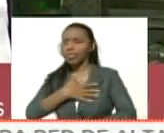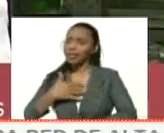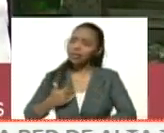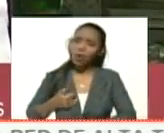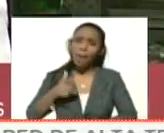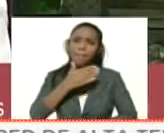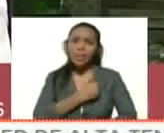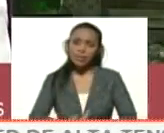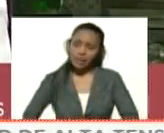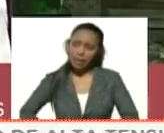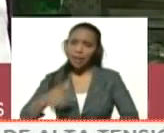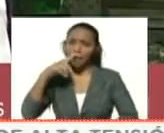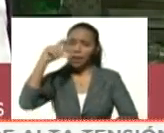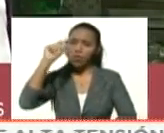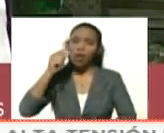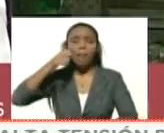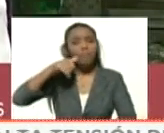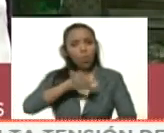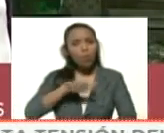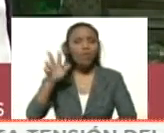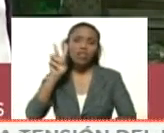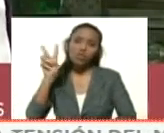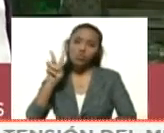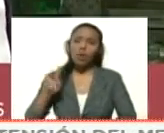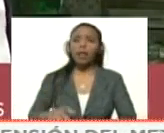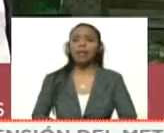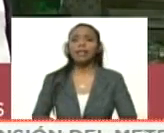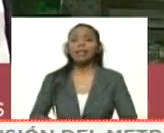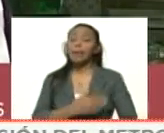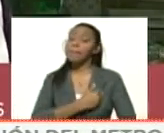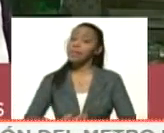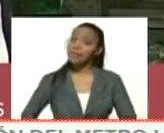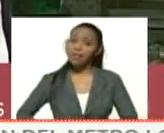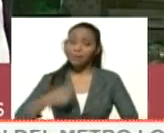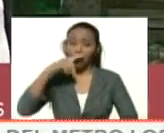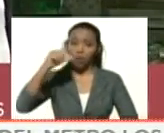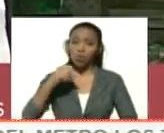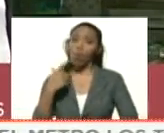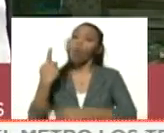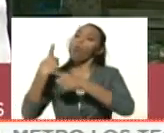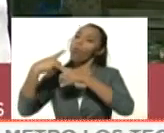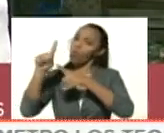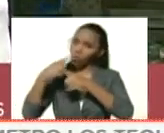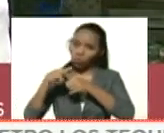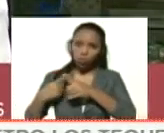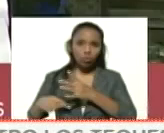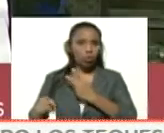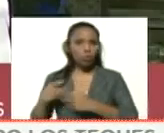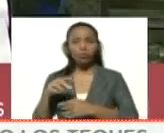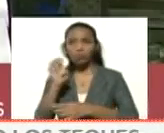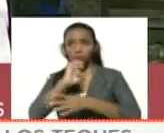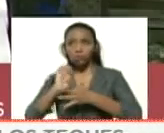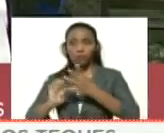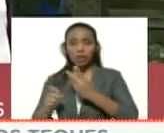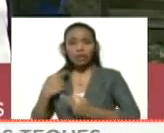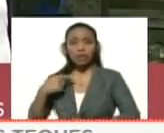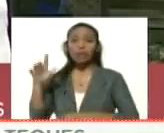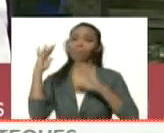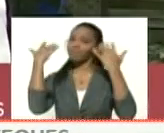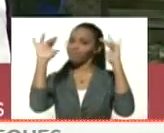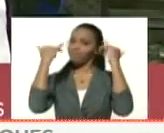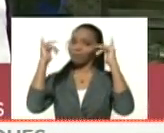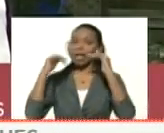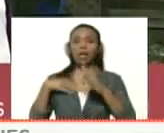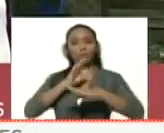Maduro y para el pueblo de Venezuela. Y el presidente Maduro, entre otros elementos, celebró